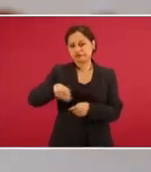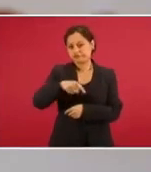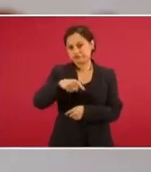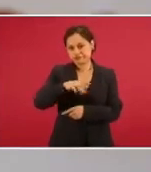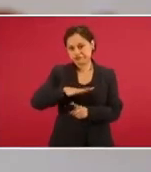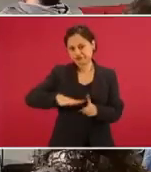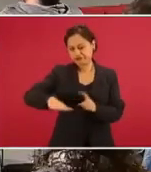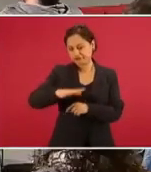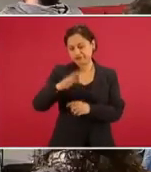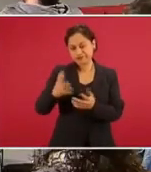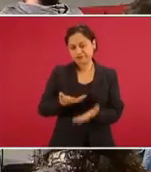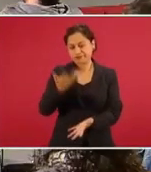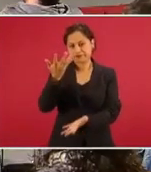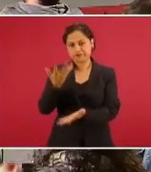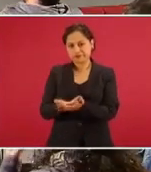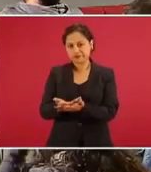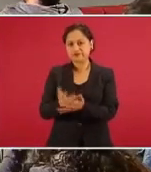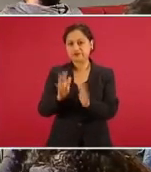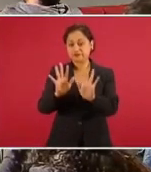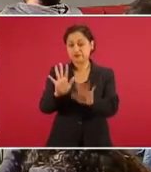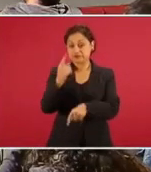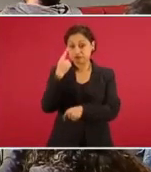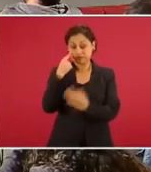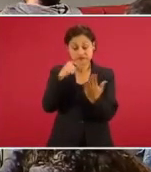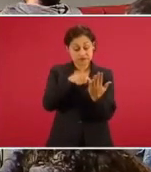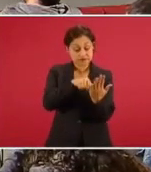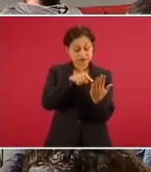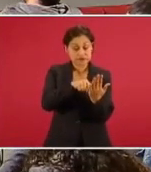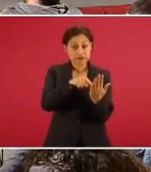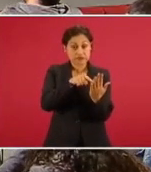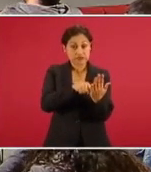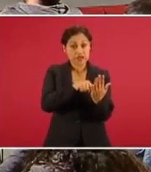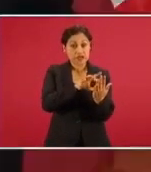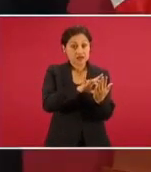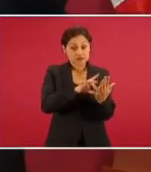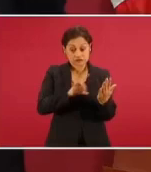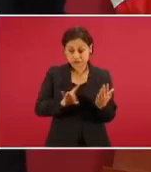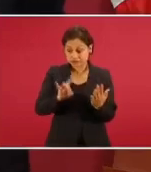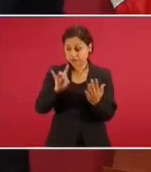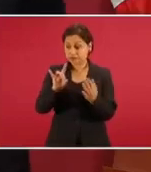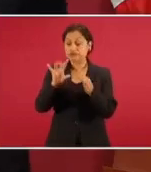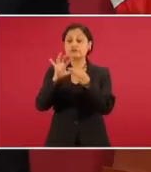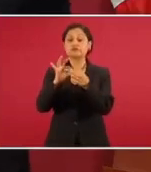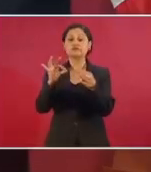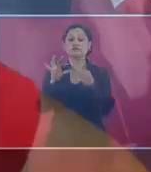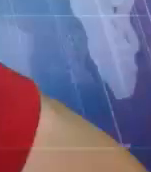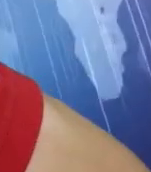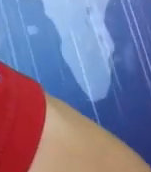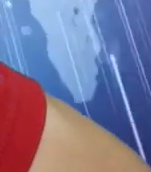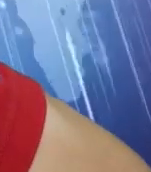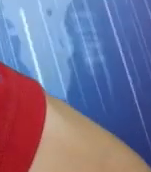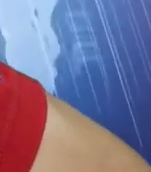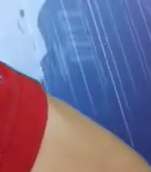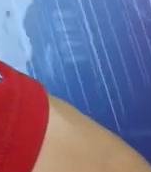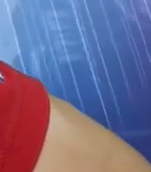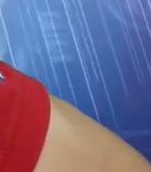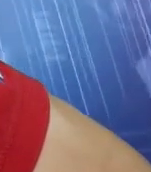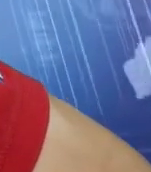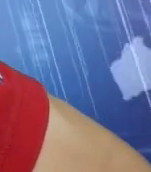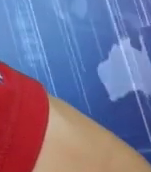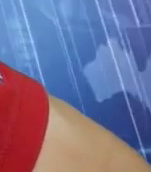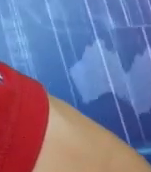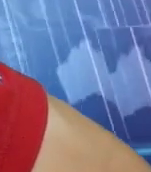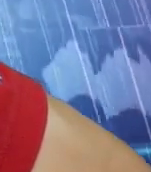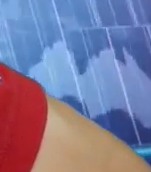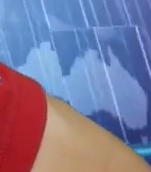estamos entrecomillando esto es un extracto del dictamen que ustedes podrán ver con toda amplitud también la mayoría de presentes sean